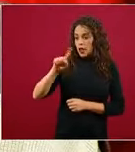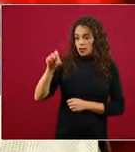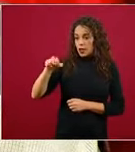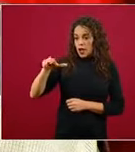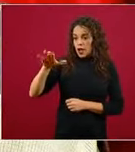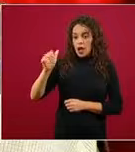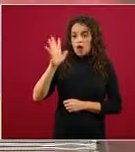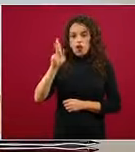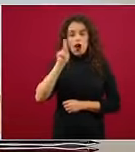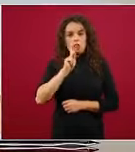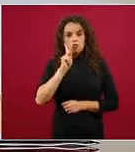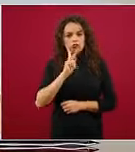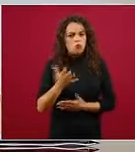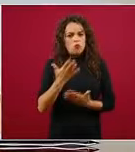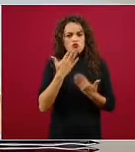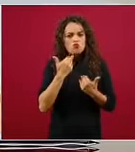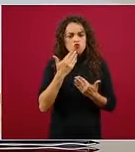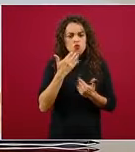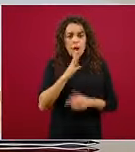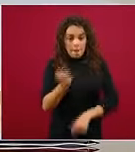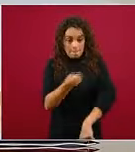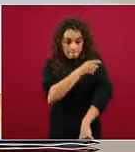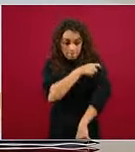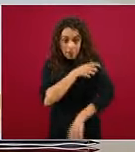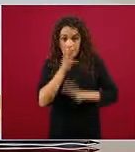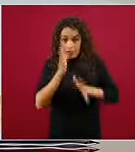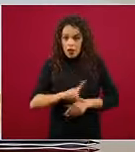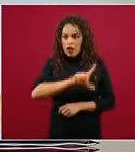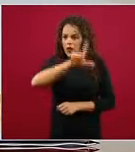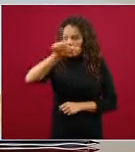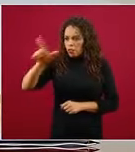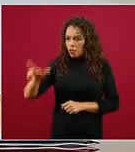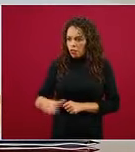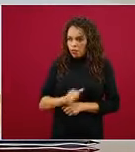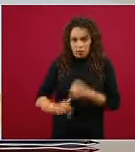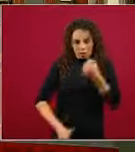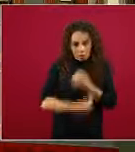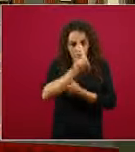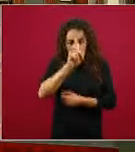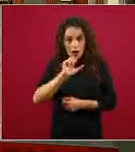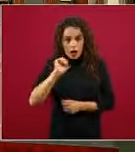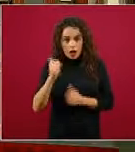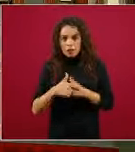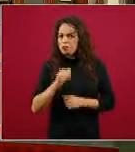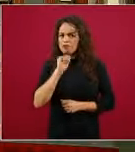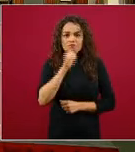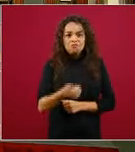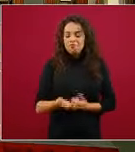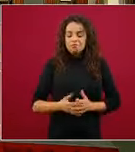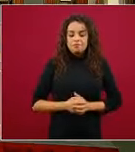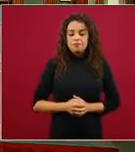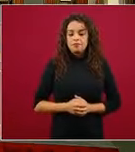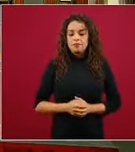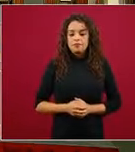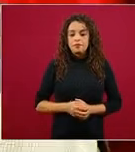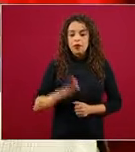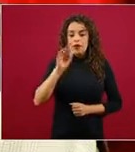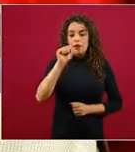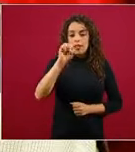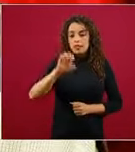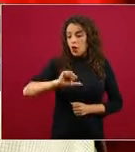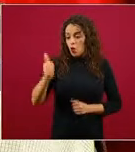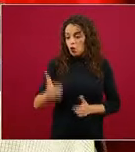probado y no tiene efectos colaterales, que son muy importantes, como yo lo señalé. Las otras fases ya están en